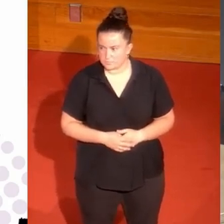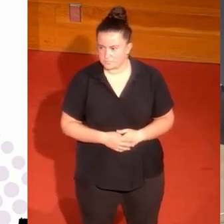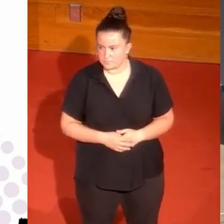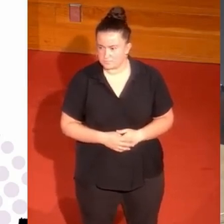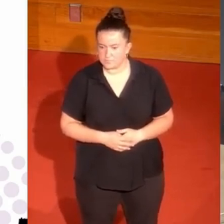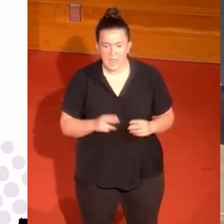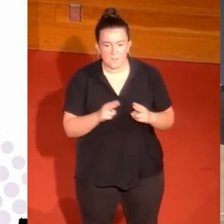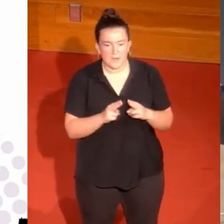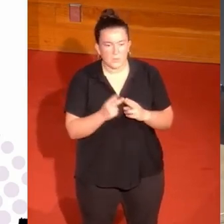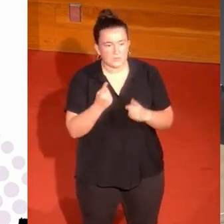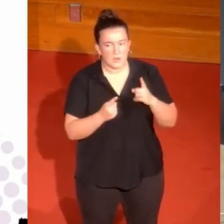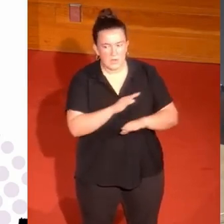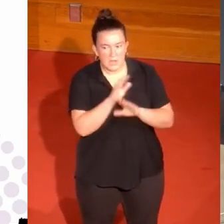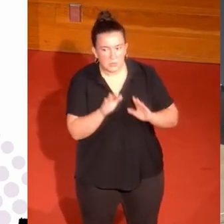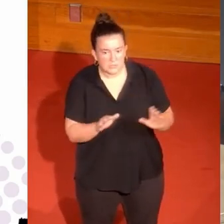alguna última